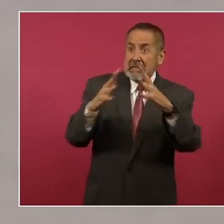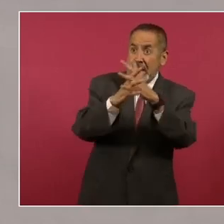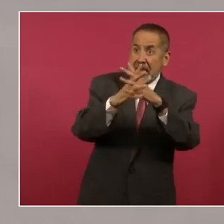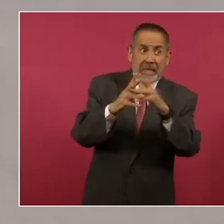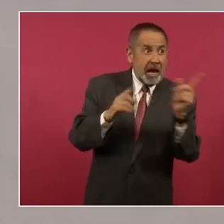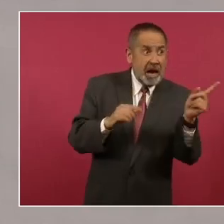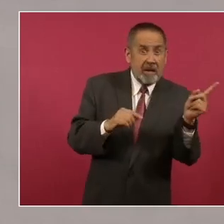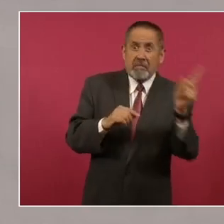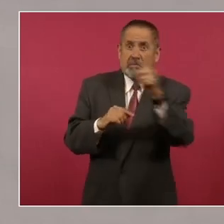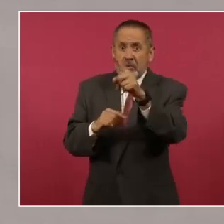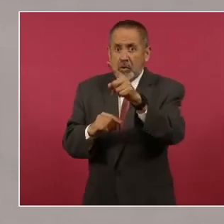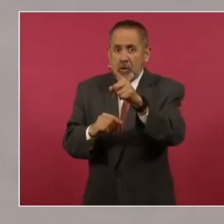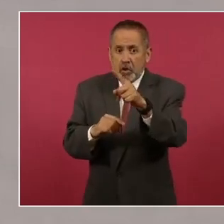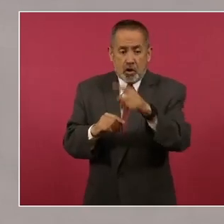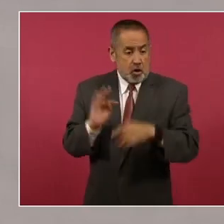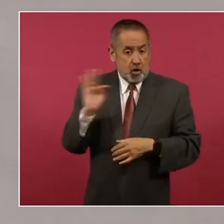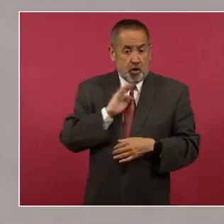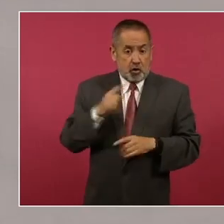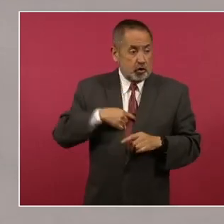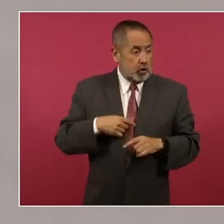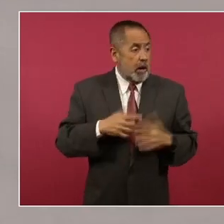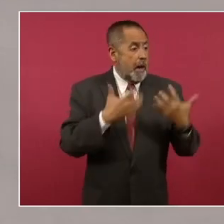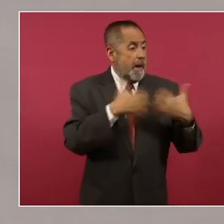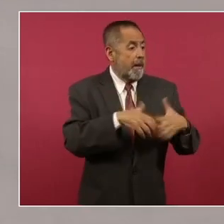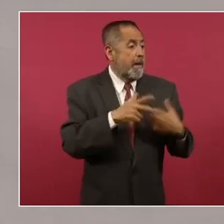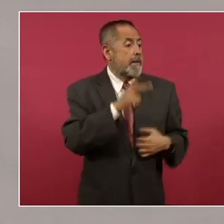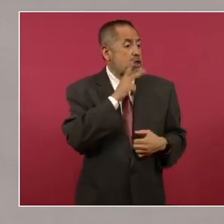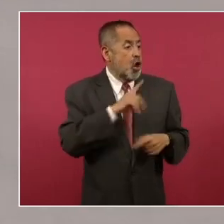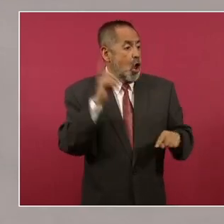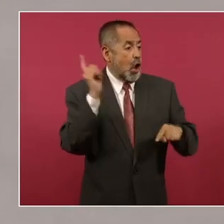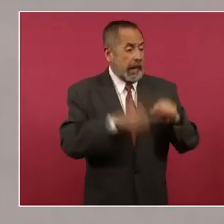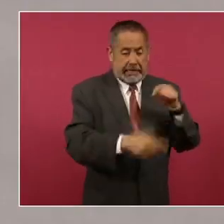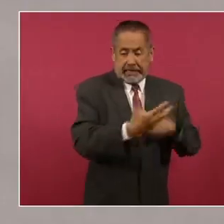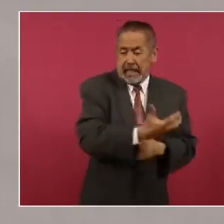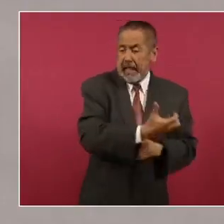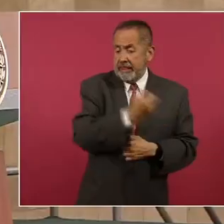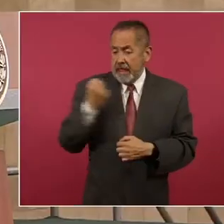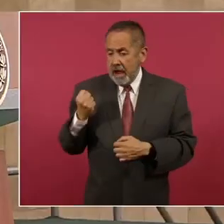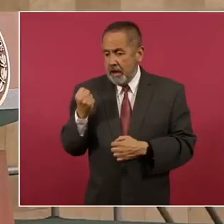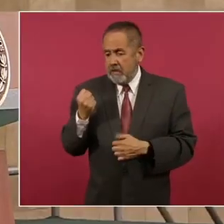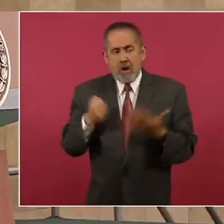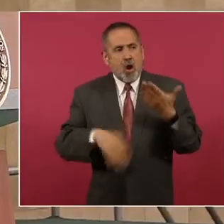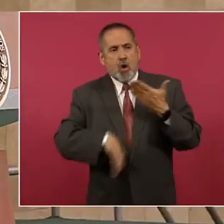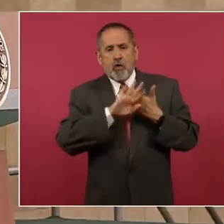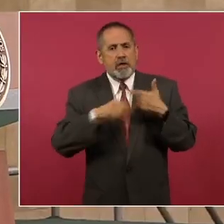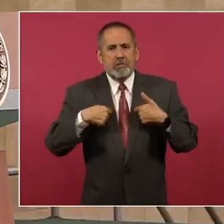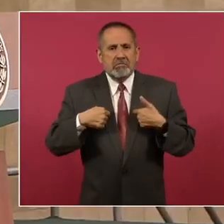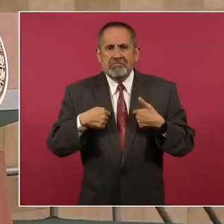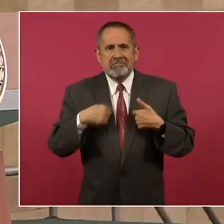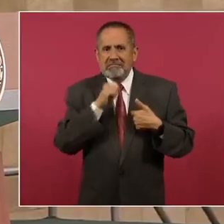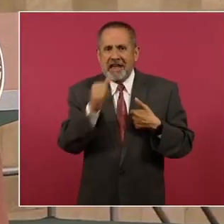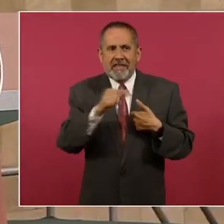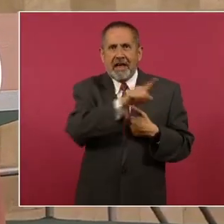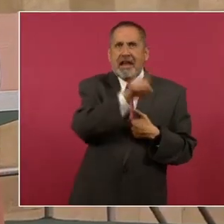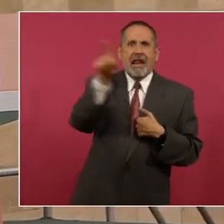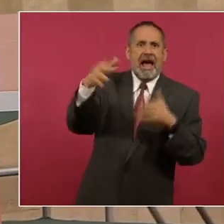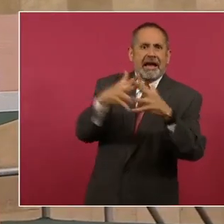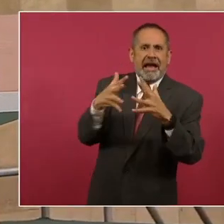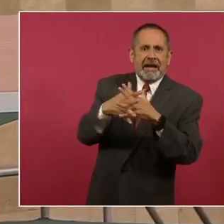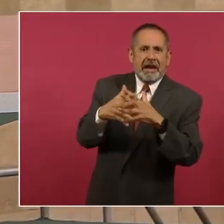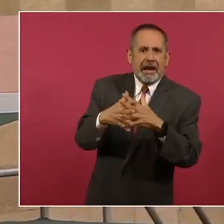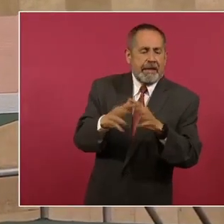la expropiación. Entre otras razones, y aprovechando esa